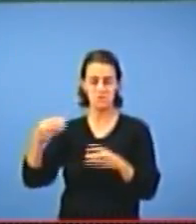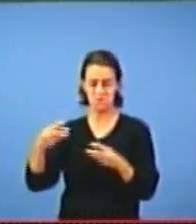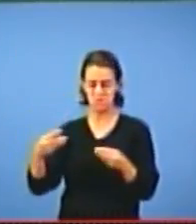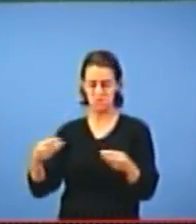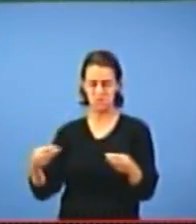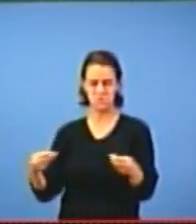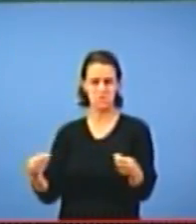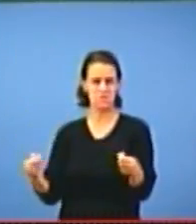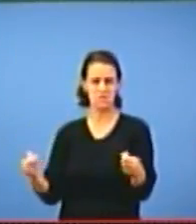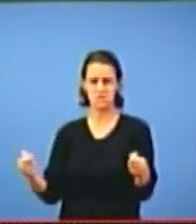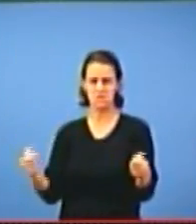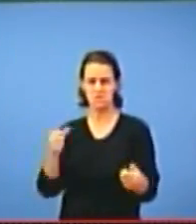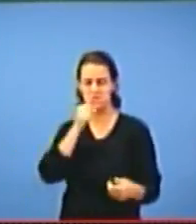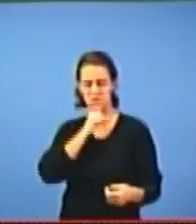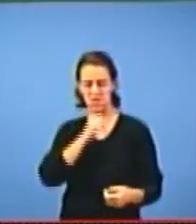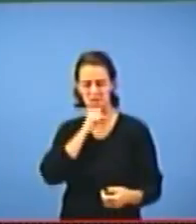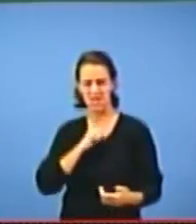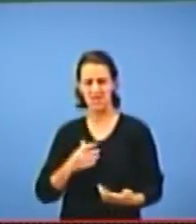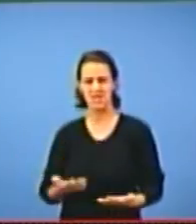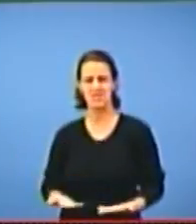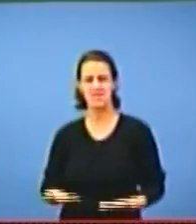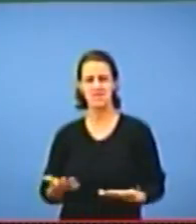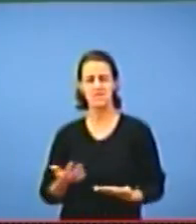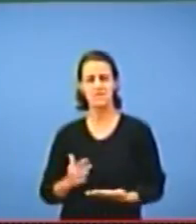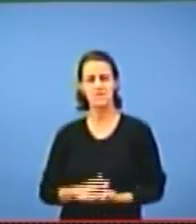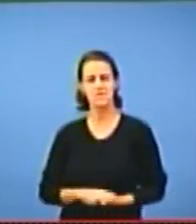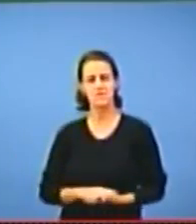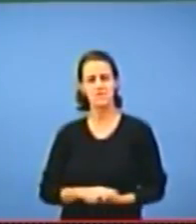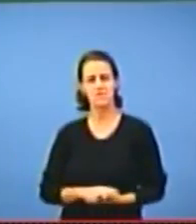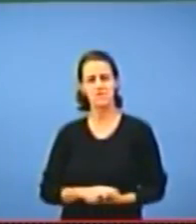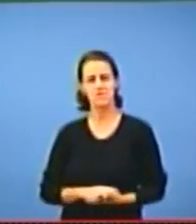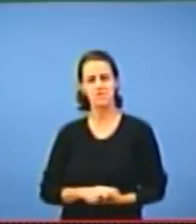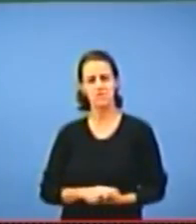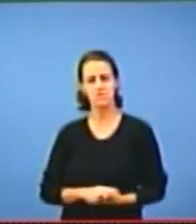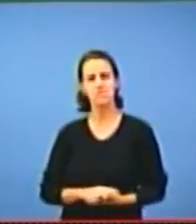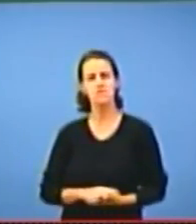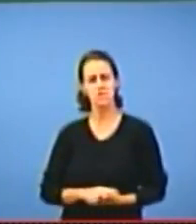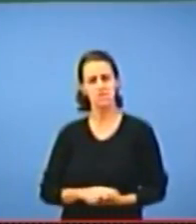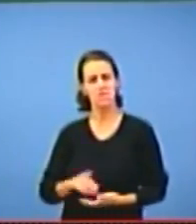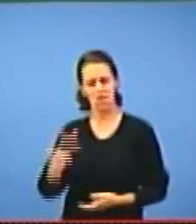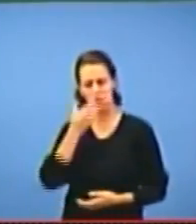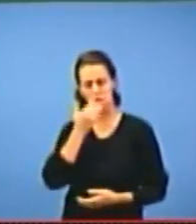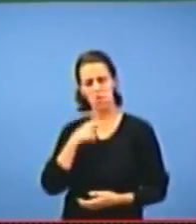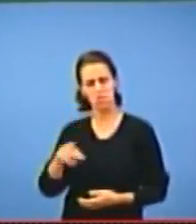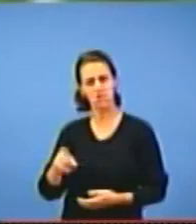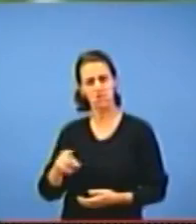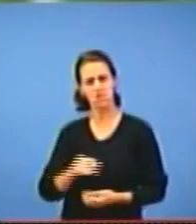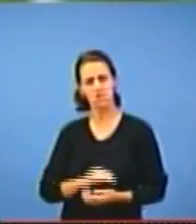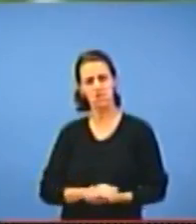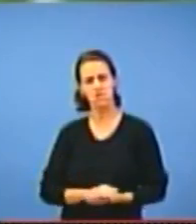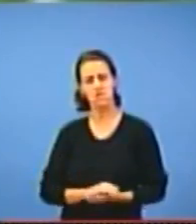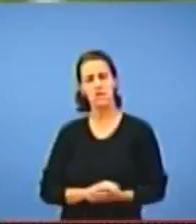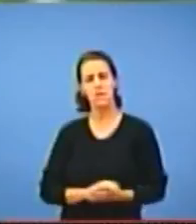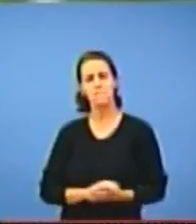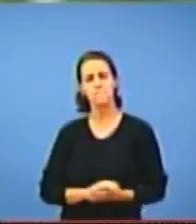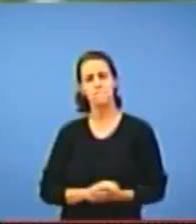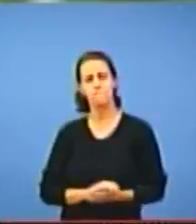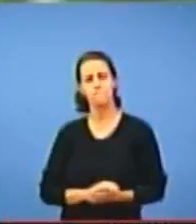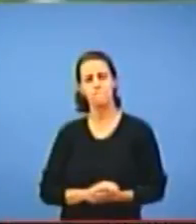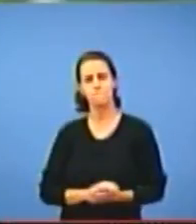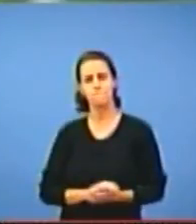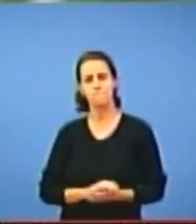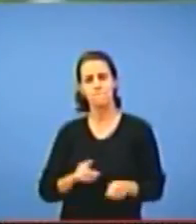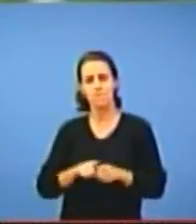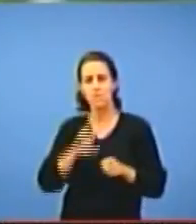ya está en estado avanzado de descomposición. El cuervo eso traía para que Elías coma y bebía del